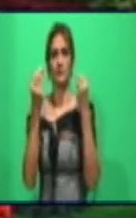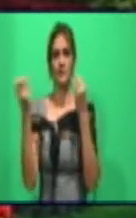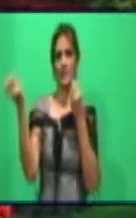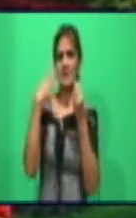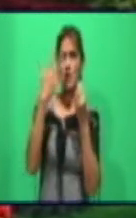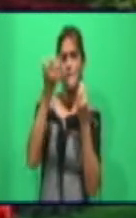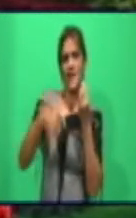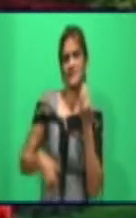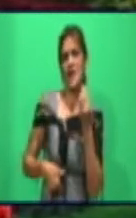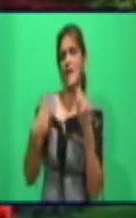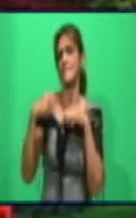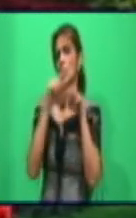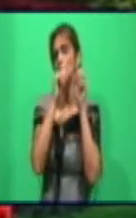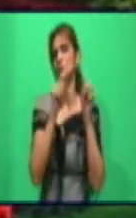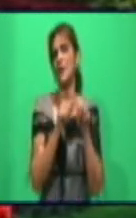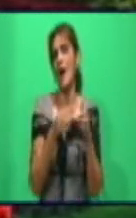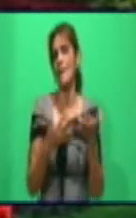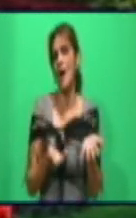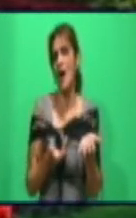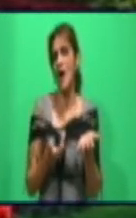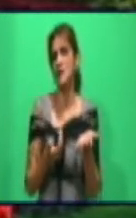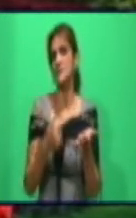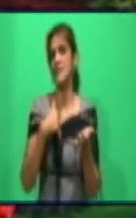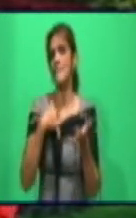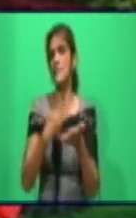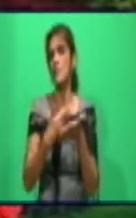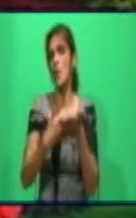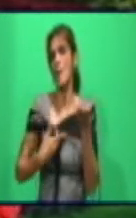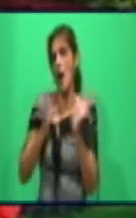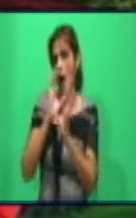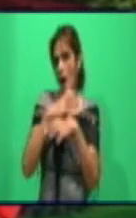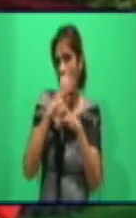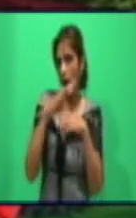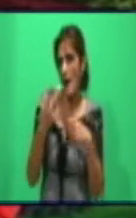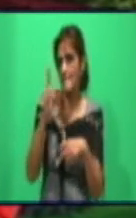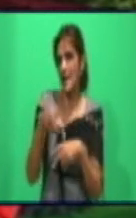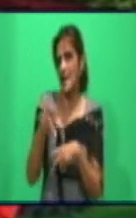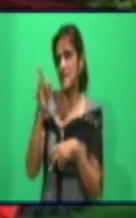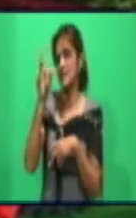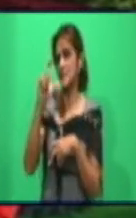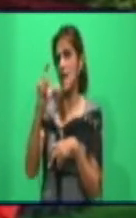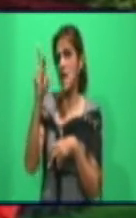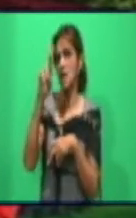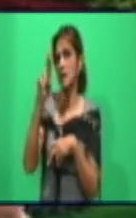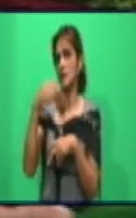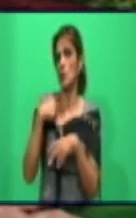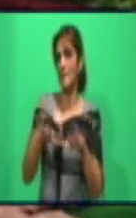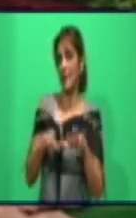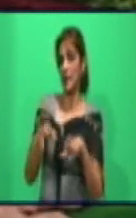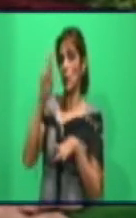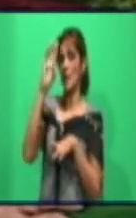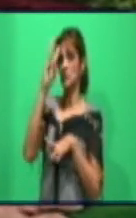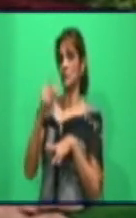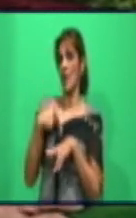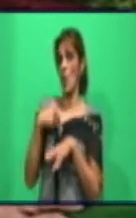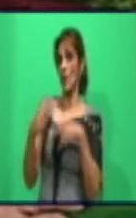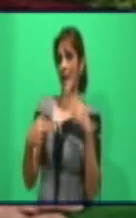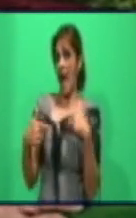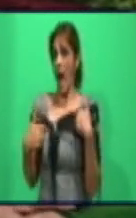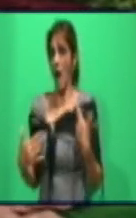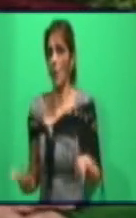preguntando si me hacen pcr y estoy a la espera del resultado que hago señor quedarse en